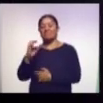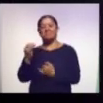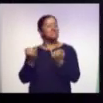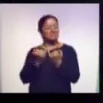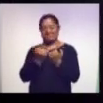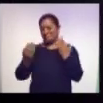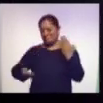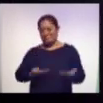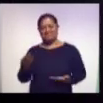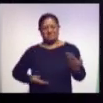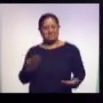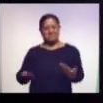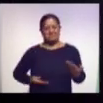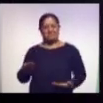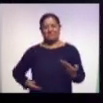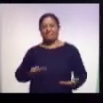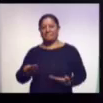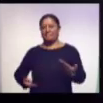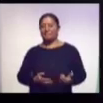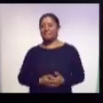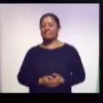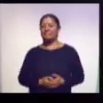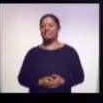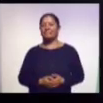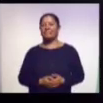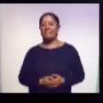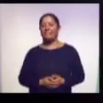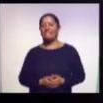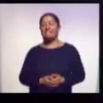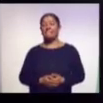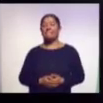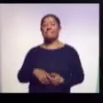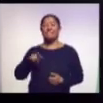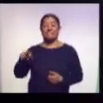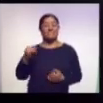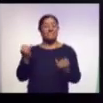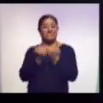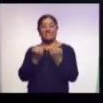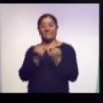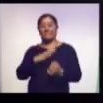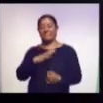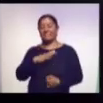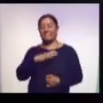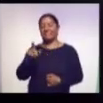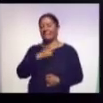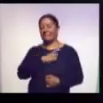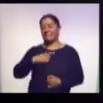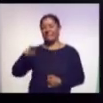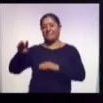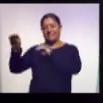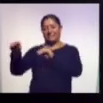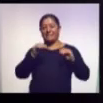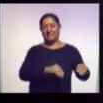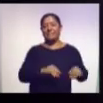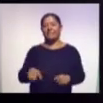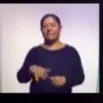bailar. Sin duda alguna, pues estos señores también la están armando y pues bueno, también teníamos que traerlos, ellos tenían que estar aquí. Y